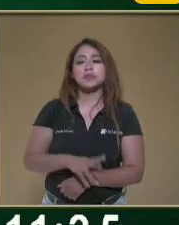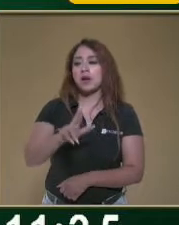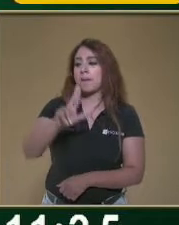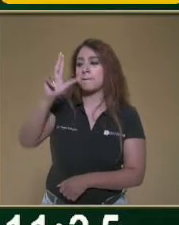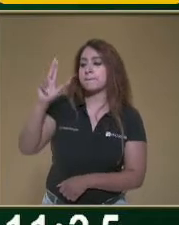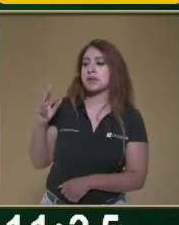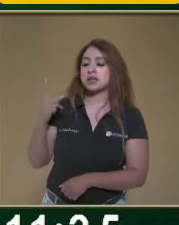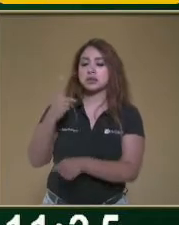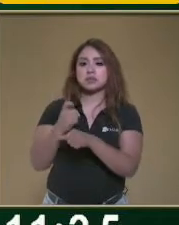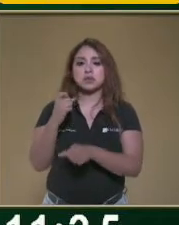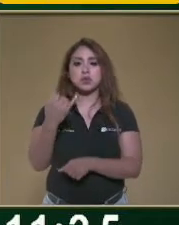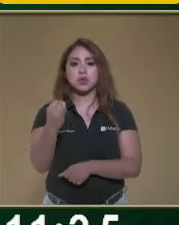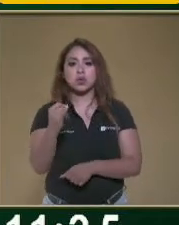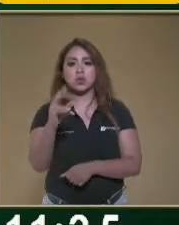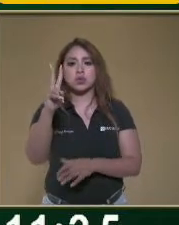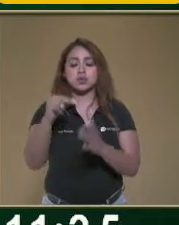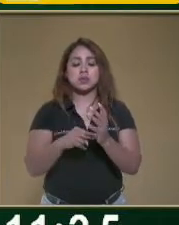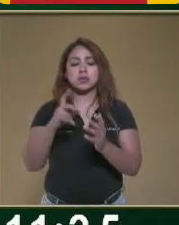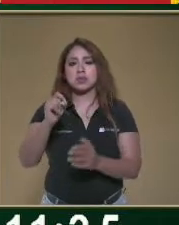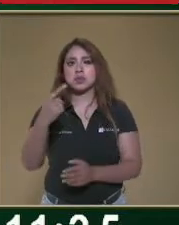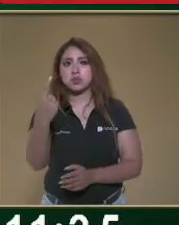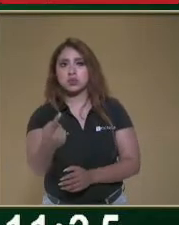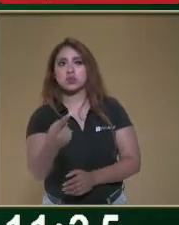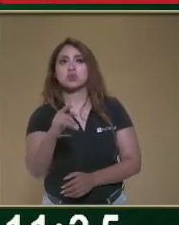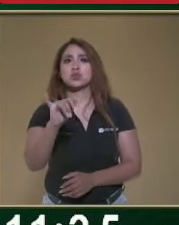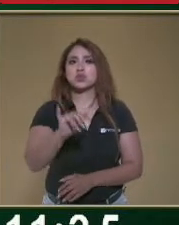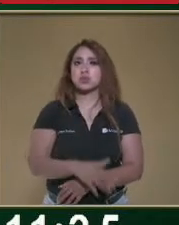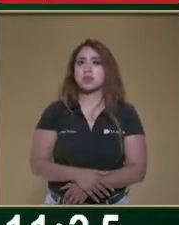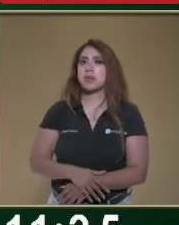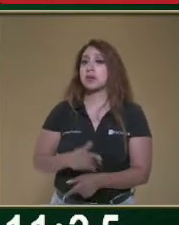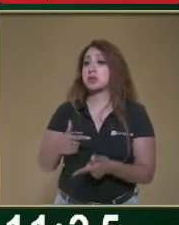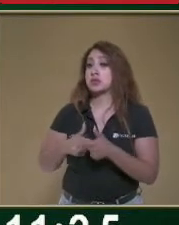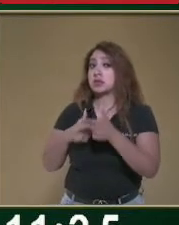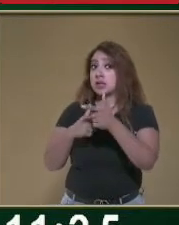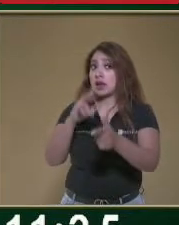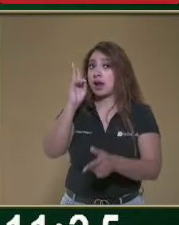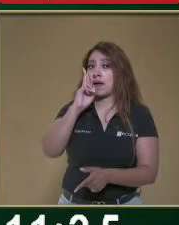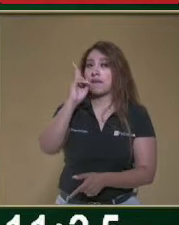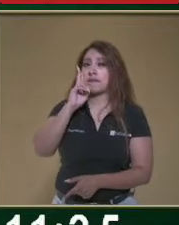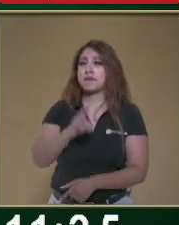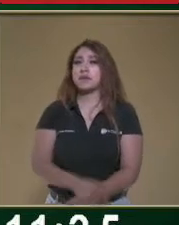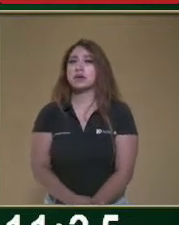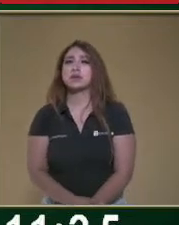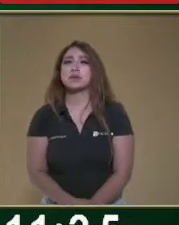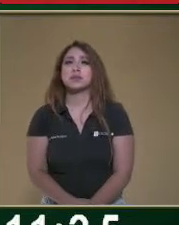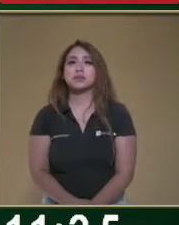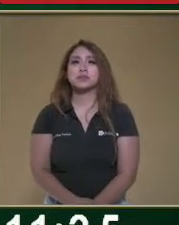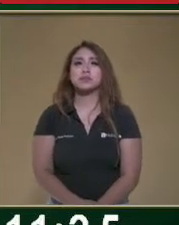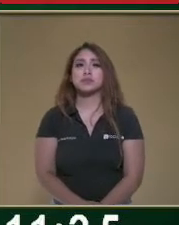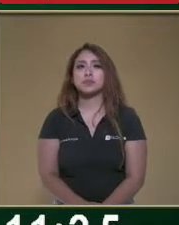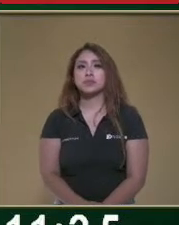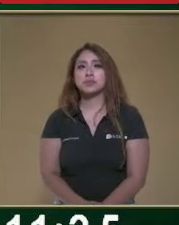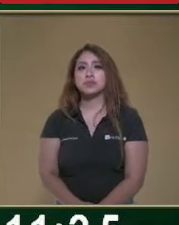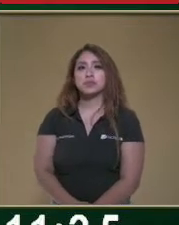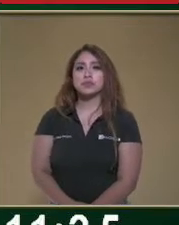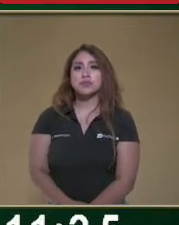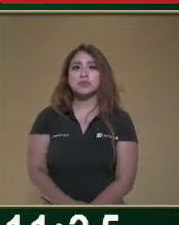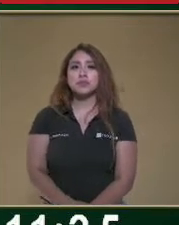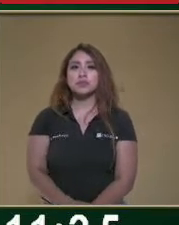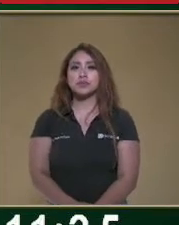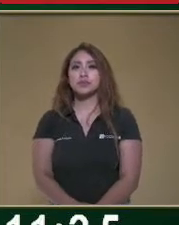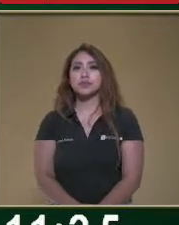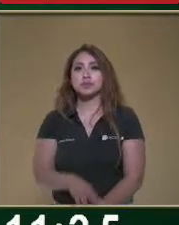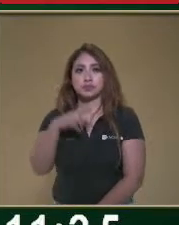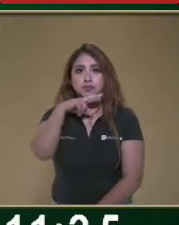del 2021. Así, bueno, vamos a continuar, maestra Ana, a ver si contestando estas preguntitas de forma muy